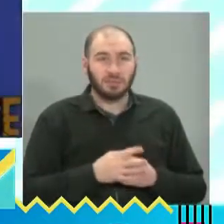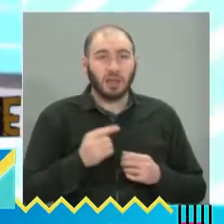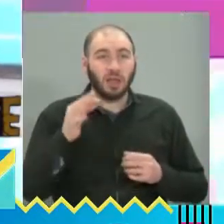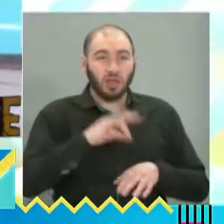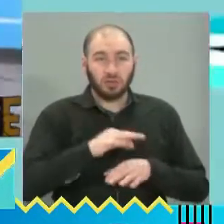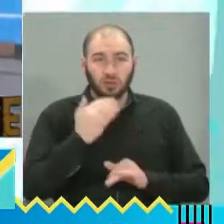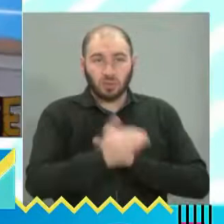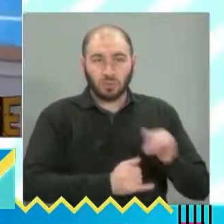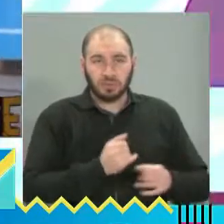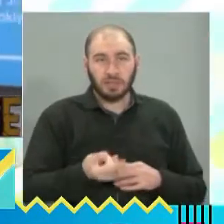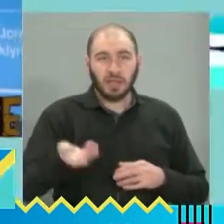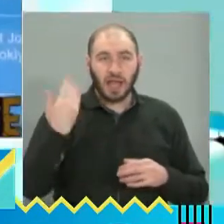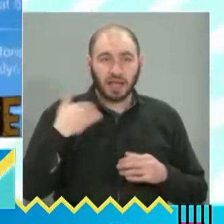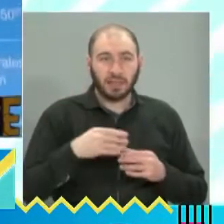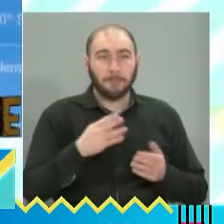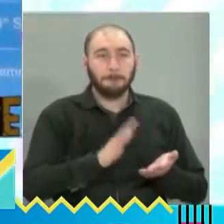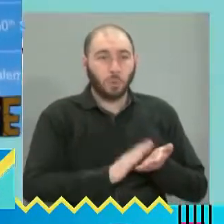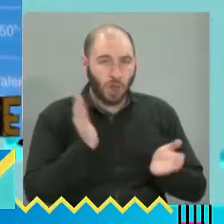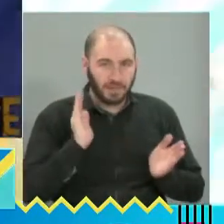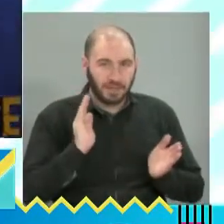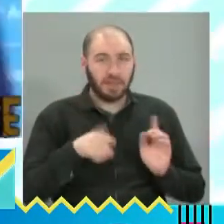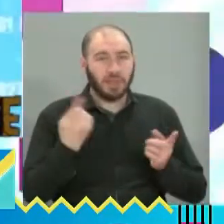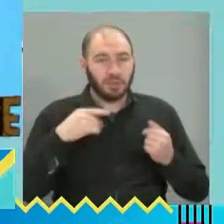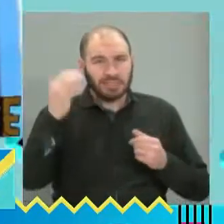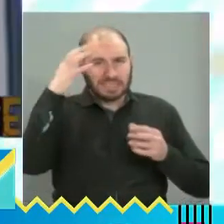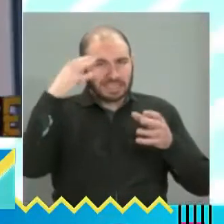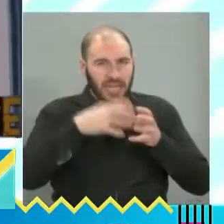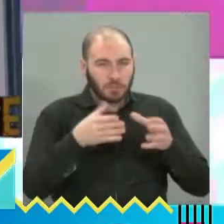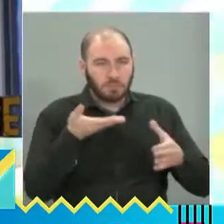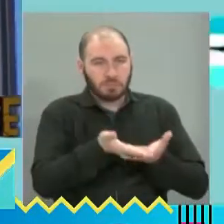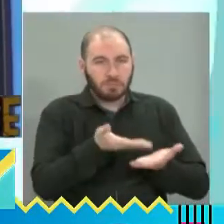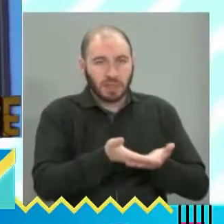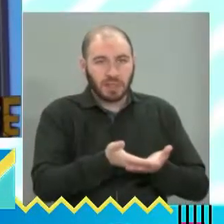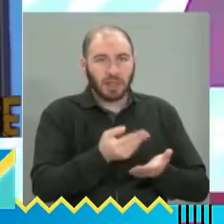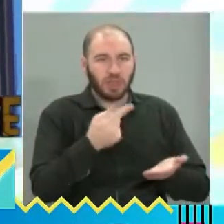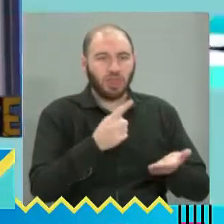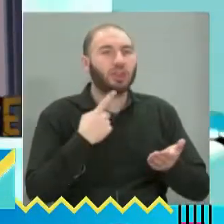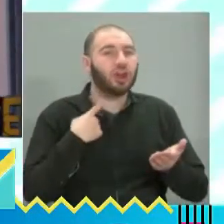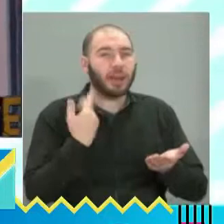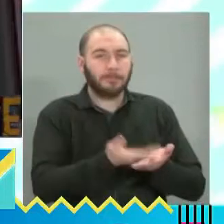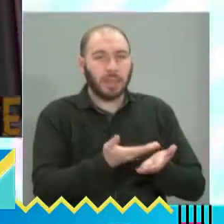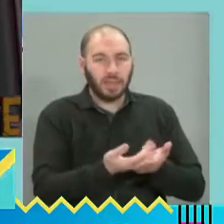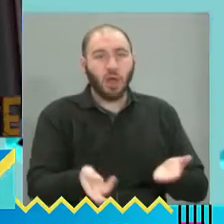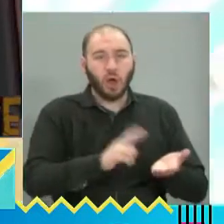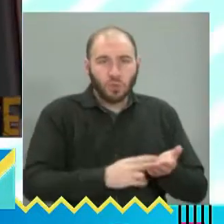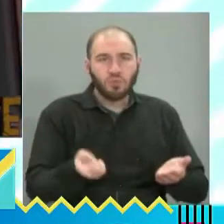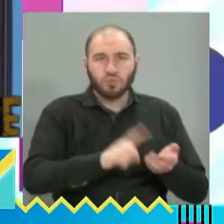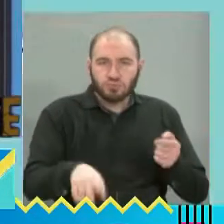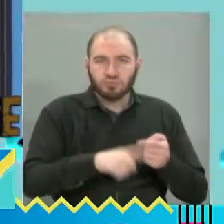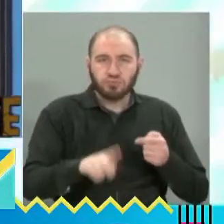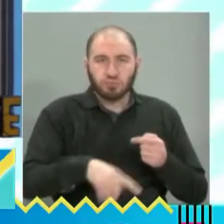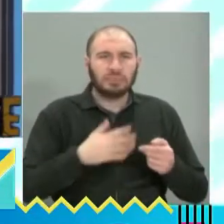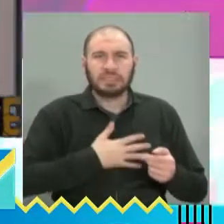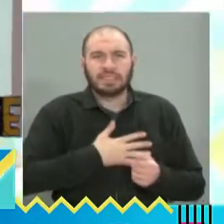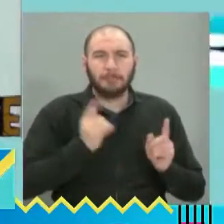doctor, al principio es probar, pero después el cerebro está pidiendo a esa droga que vuelva y que vuelva para sentir lo